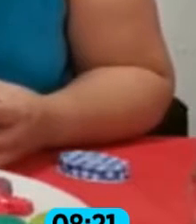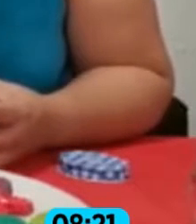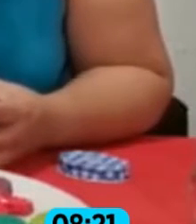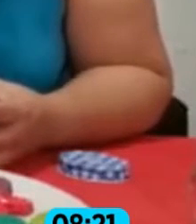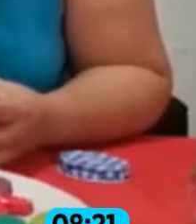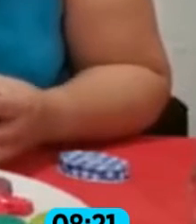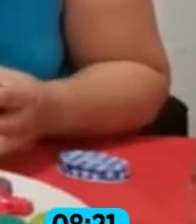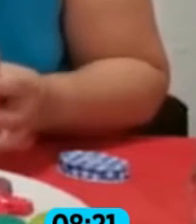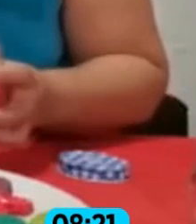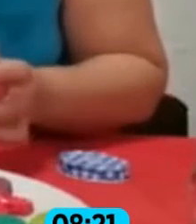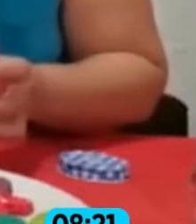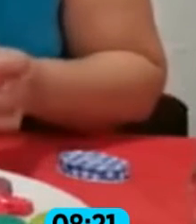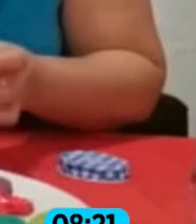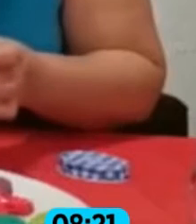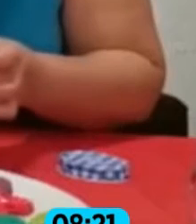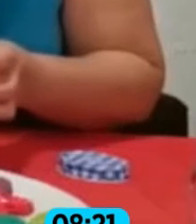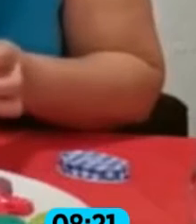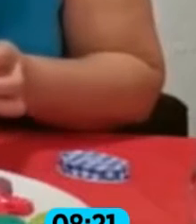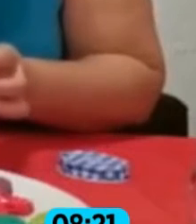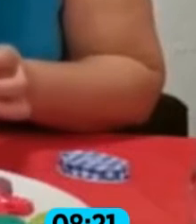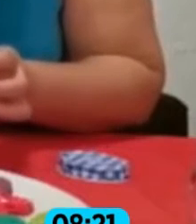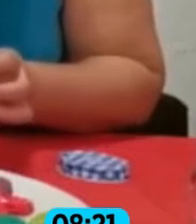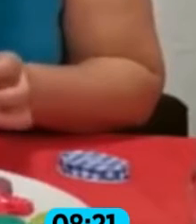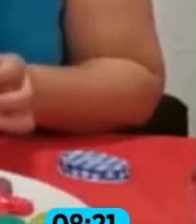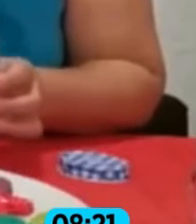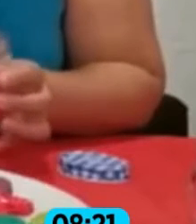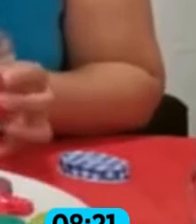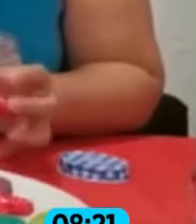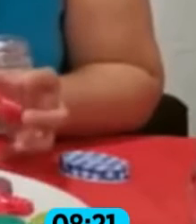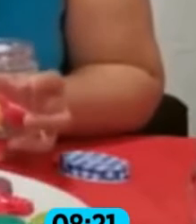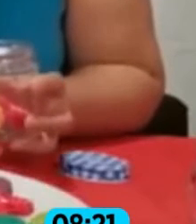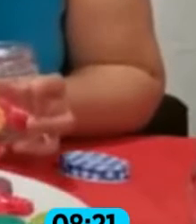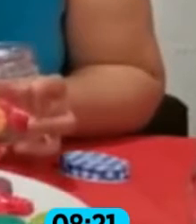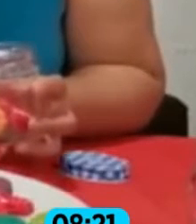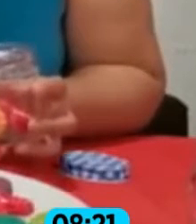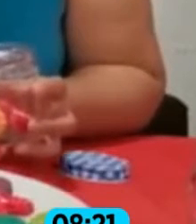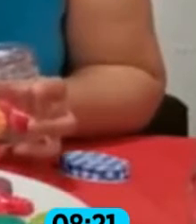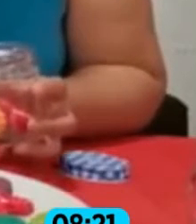Une fleur orange.